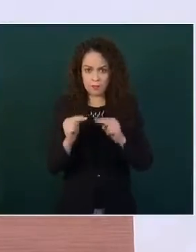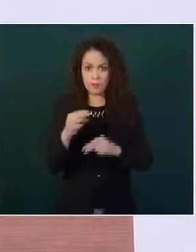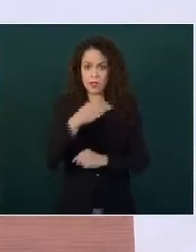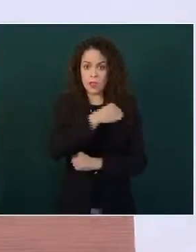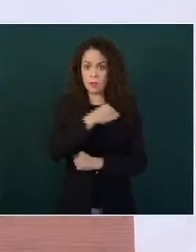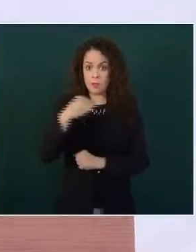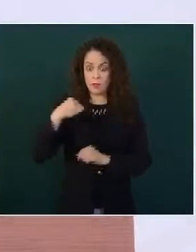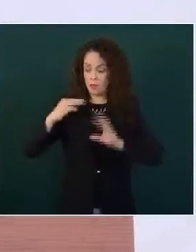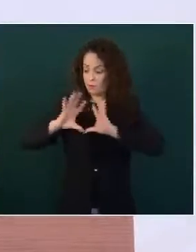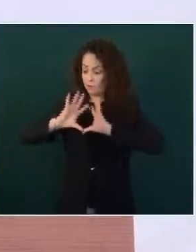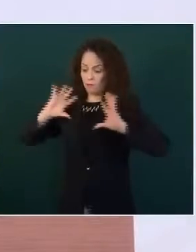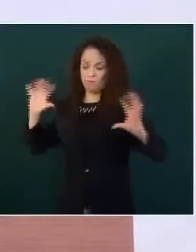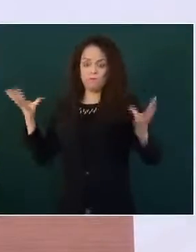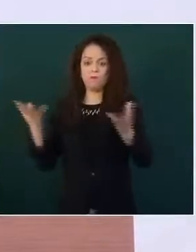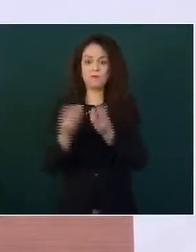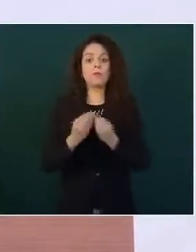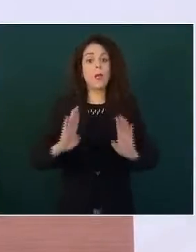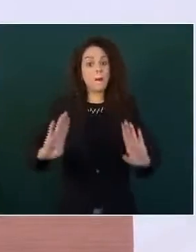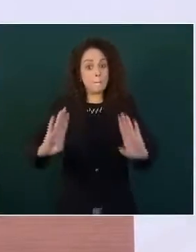del Ejército Mexicano,